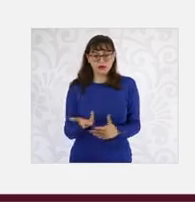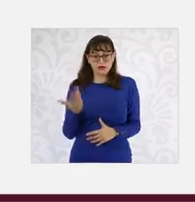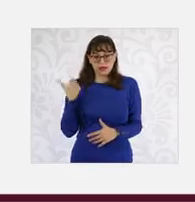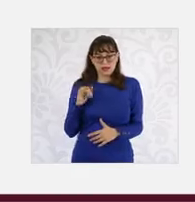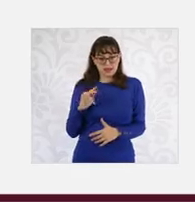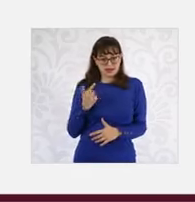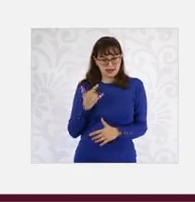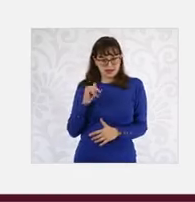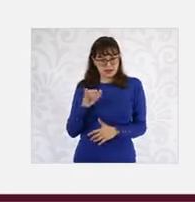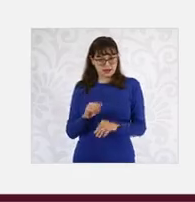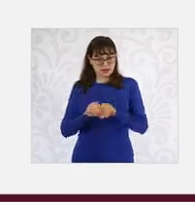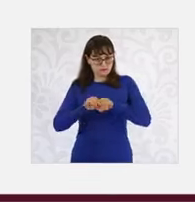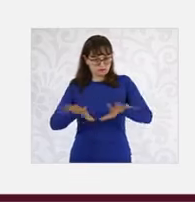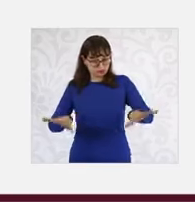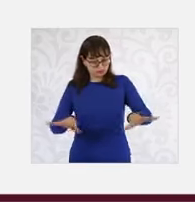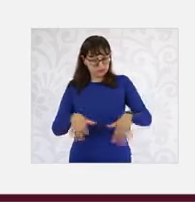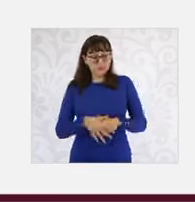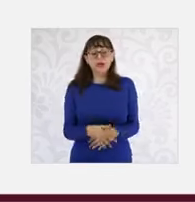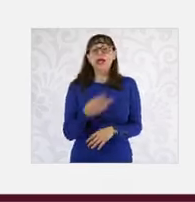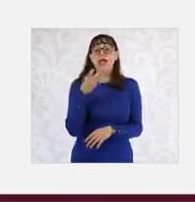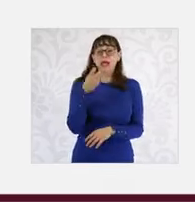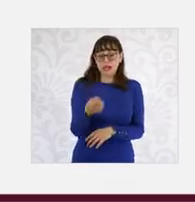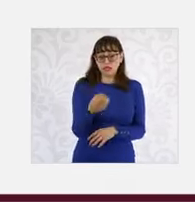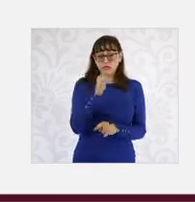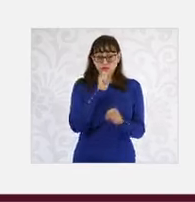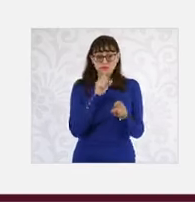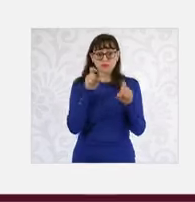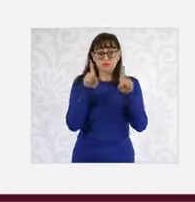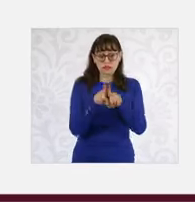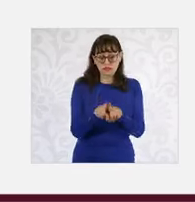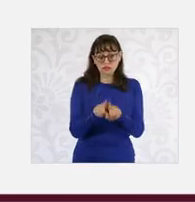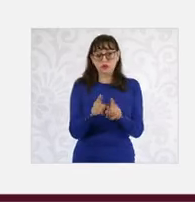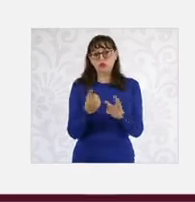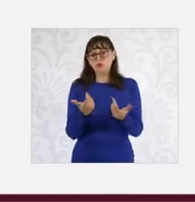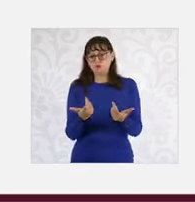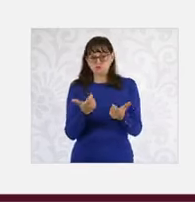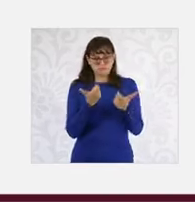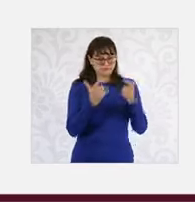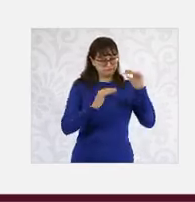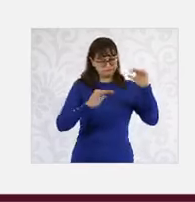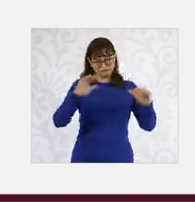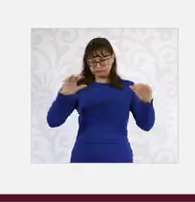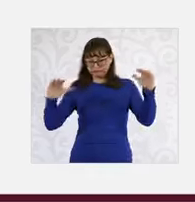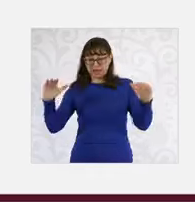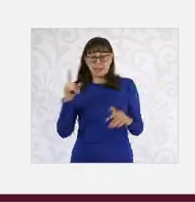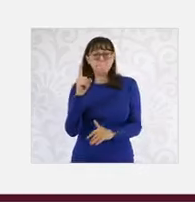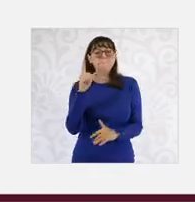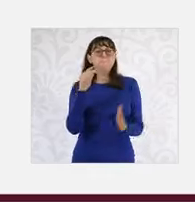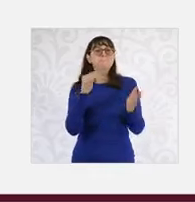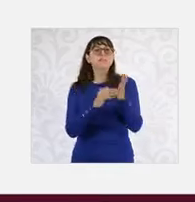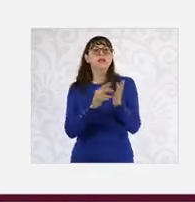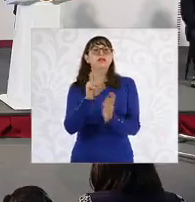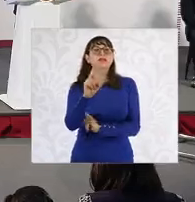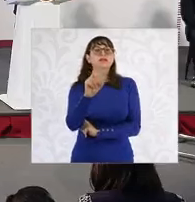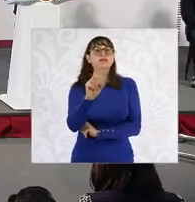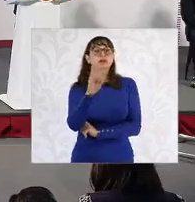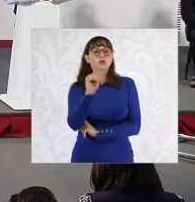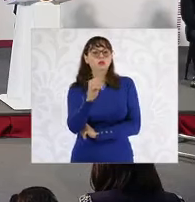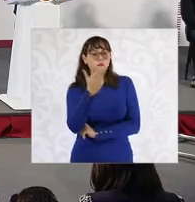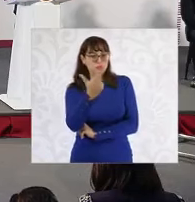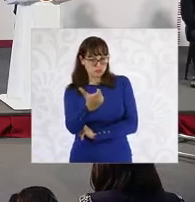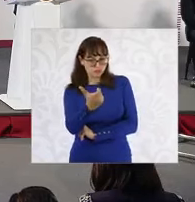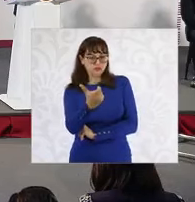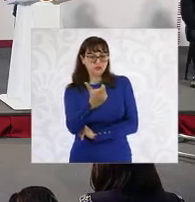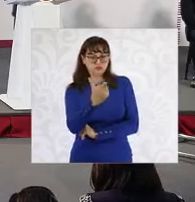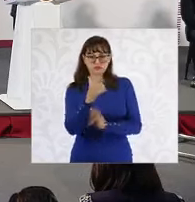el INEGI, y que estos se mantengan por debajo de los 1.039 pesos. En esta gráfica, la que sigue,